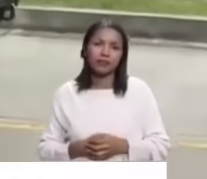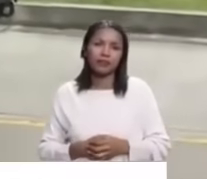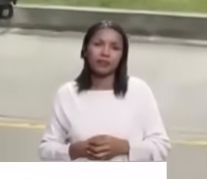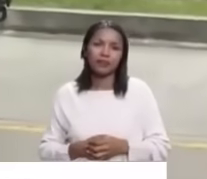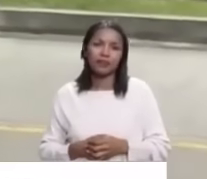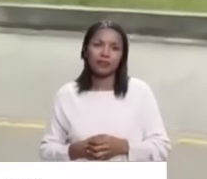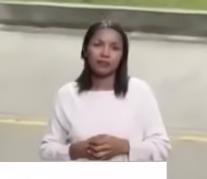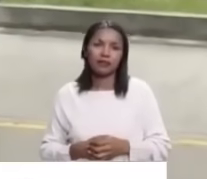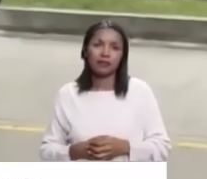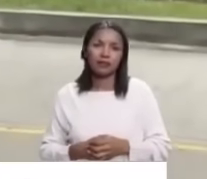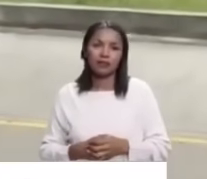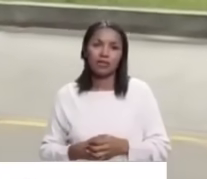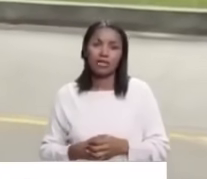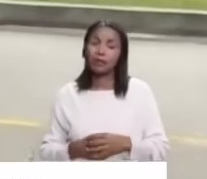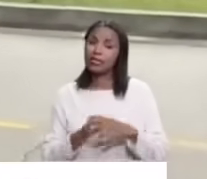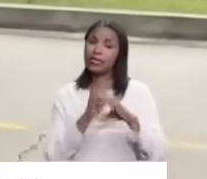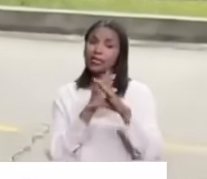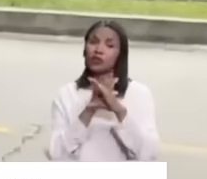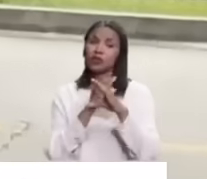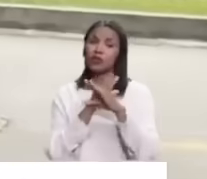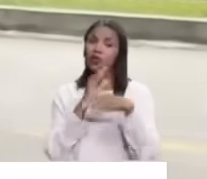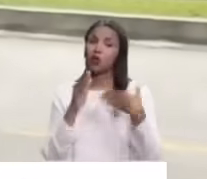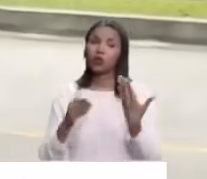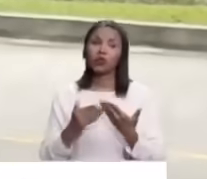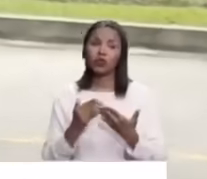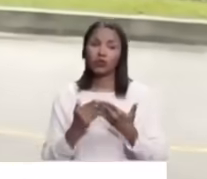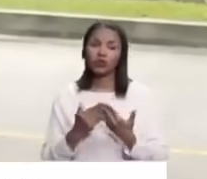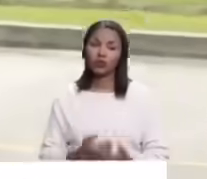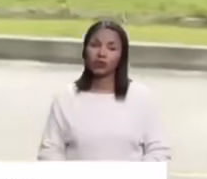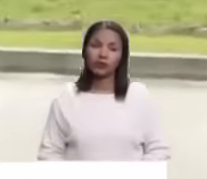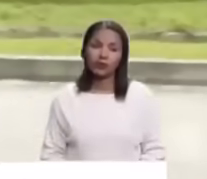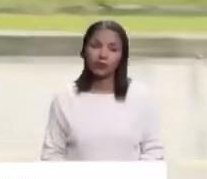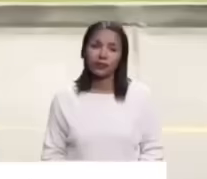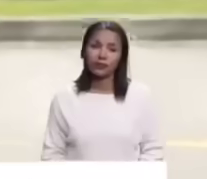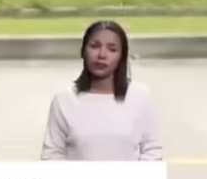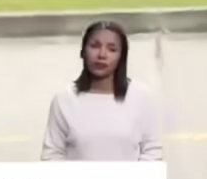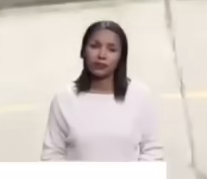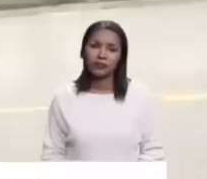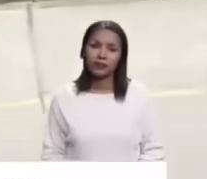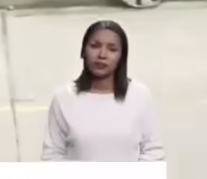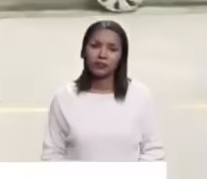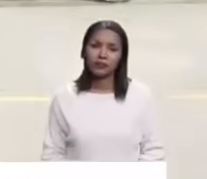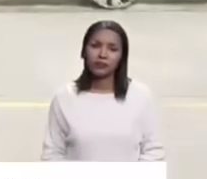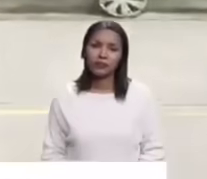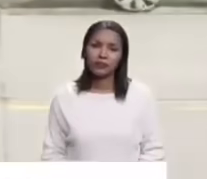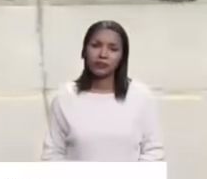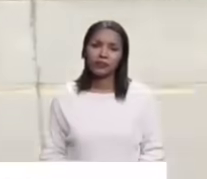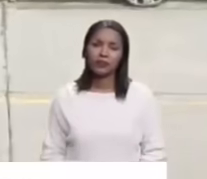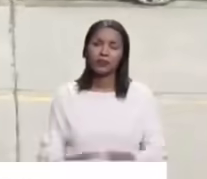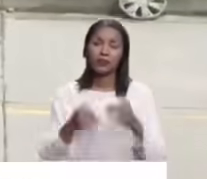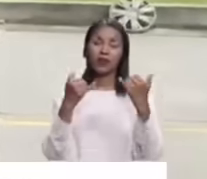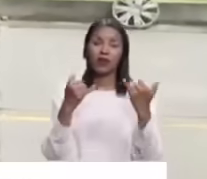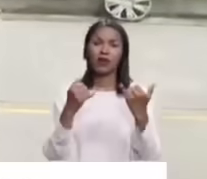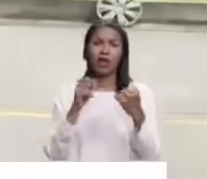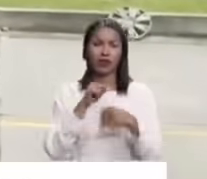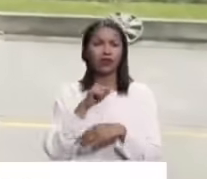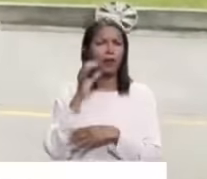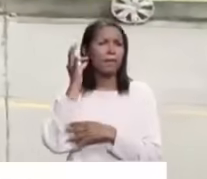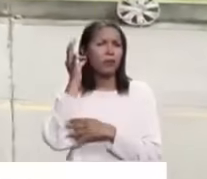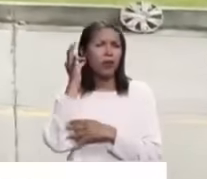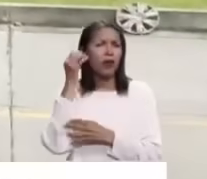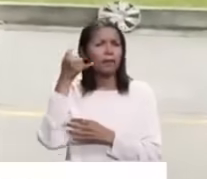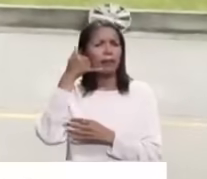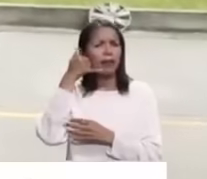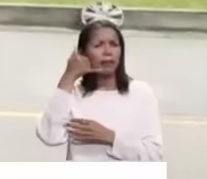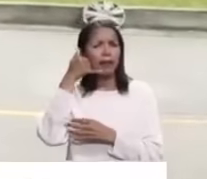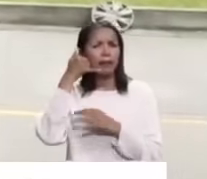para evitar cualquier tipo de daño colateral. La funcionaria está en este momento al teléfono, entendemos